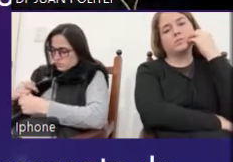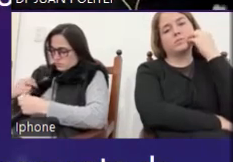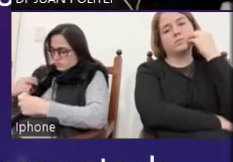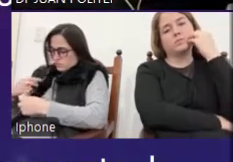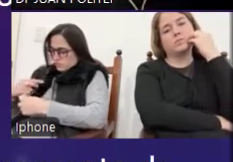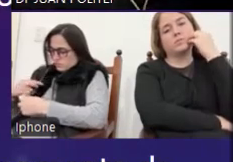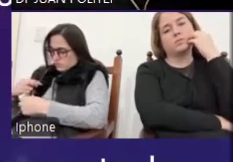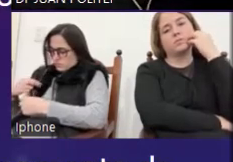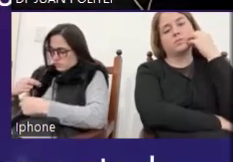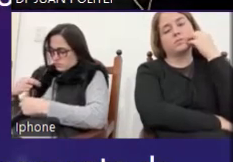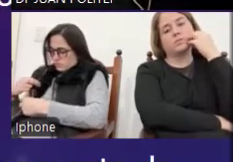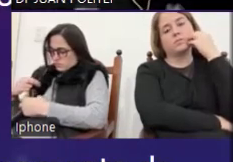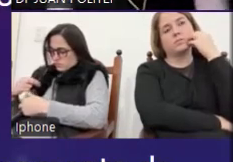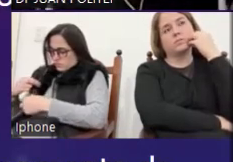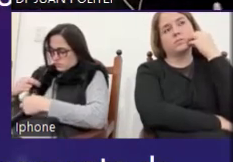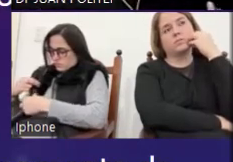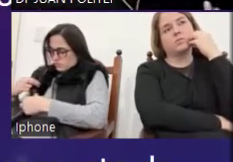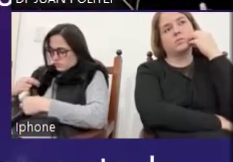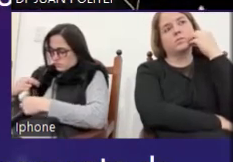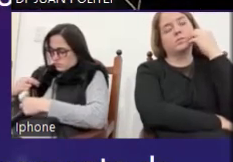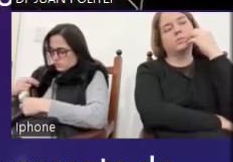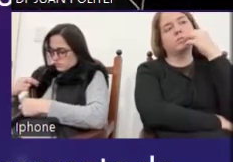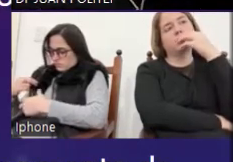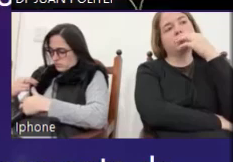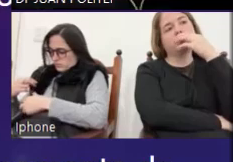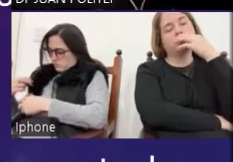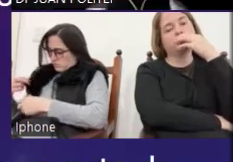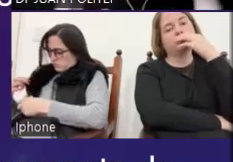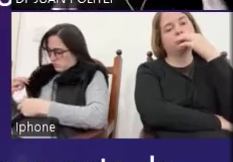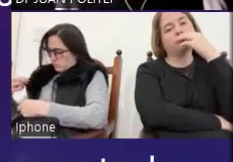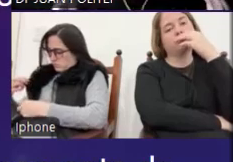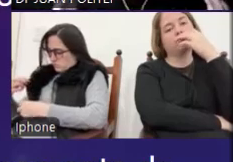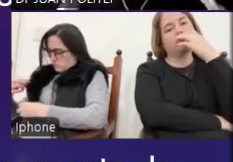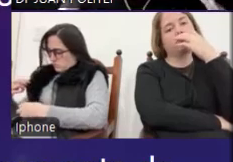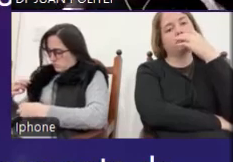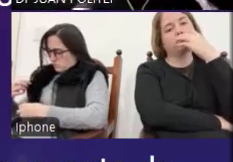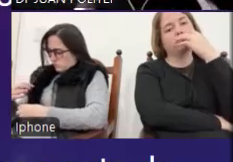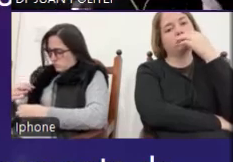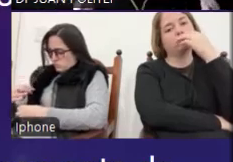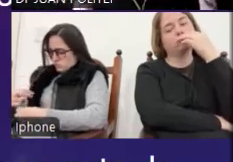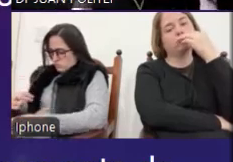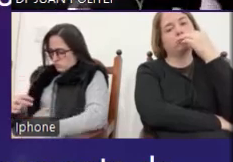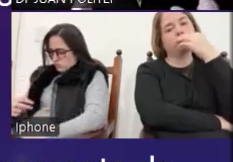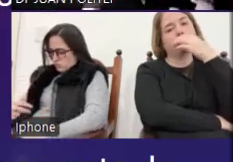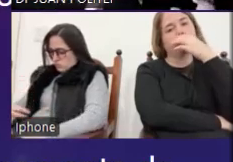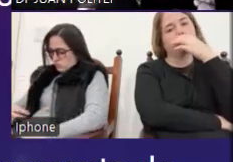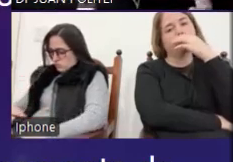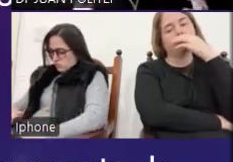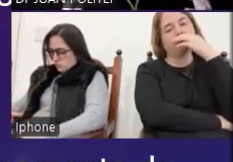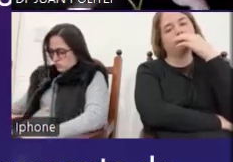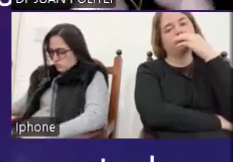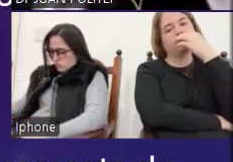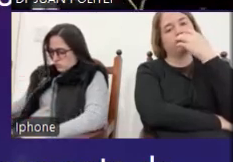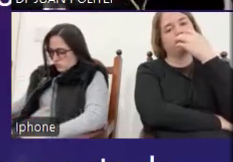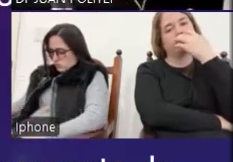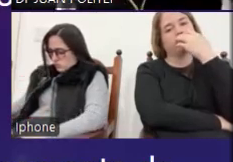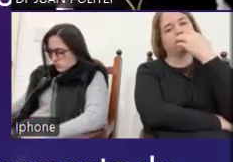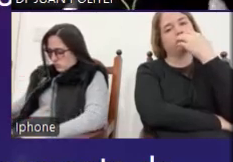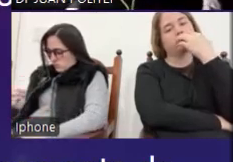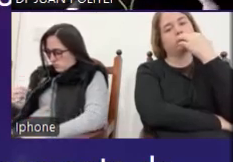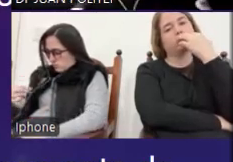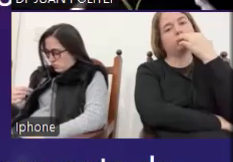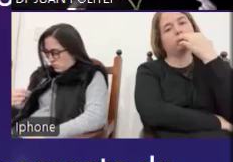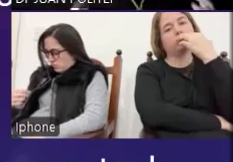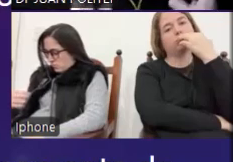no, no es para tanto. Pero eso se puede hacer. Pero esto, el protocolo, obviamente que hay 10.000 preguntas